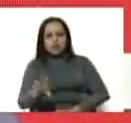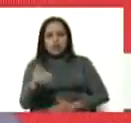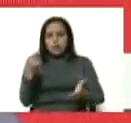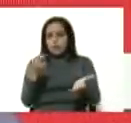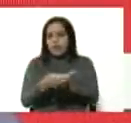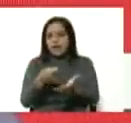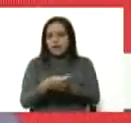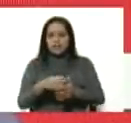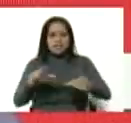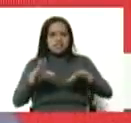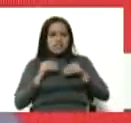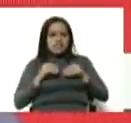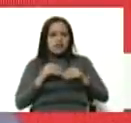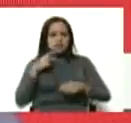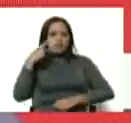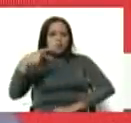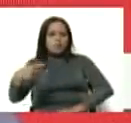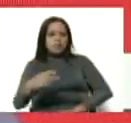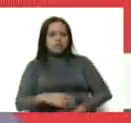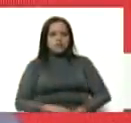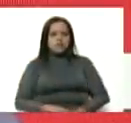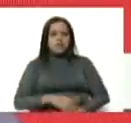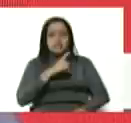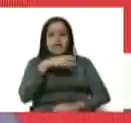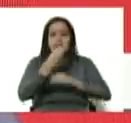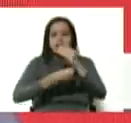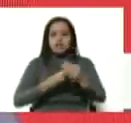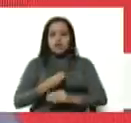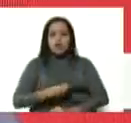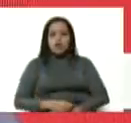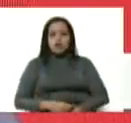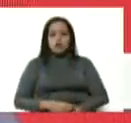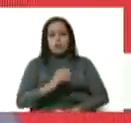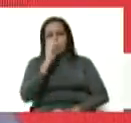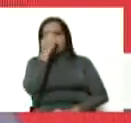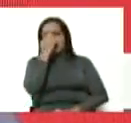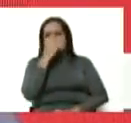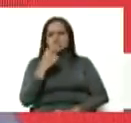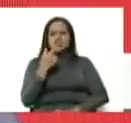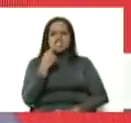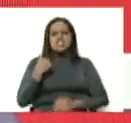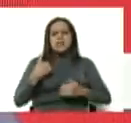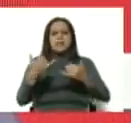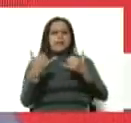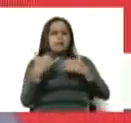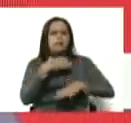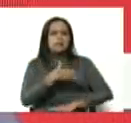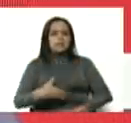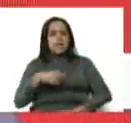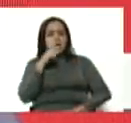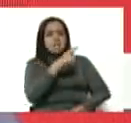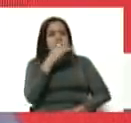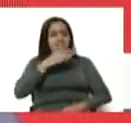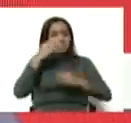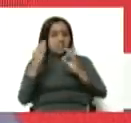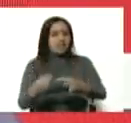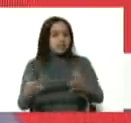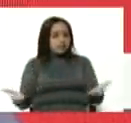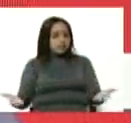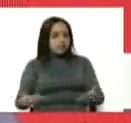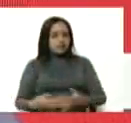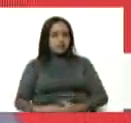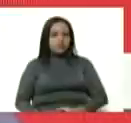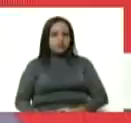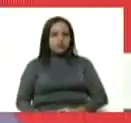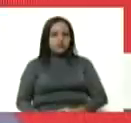el reconocimiento político que han hecho de un payaso autoproclamado. Esa es la verdad. Pero desde